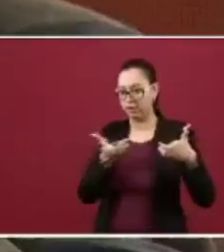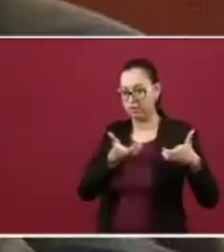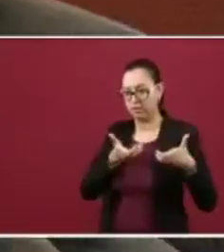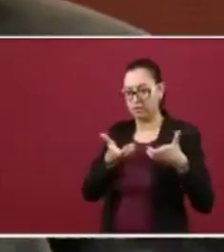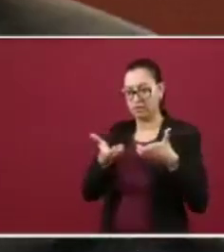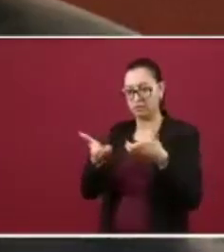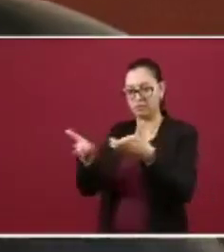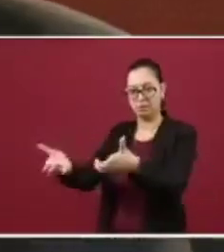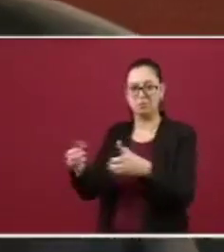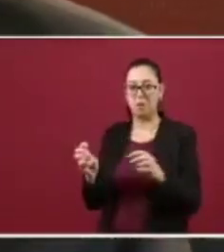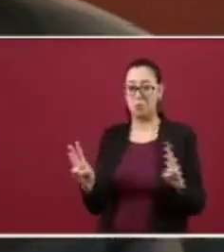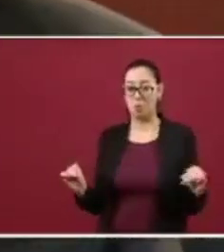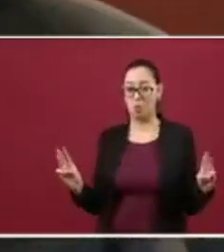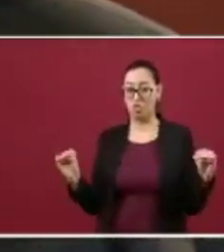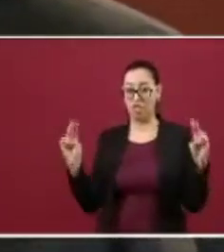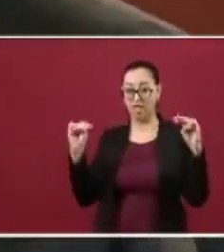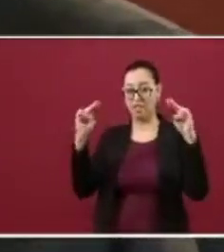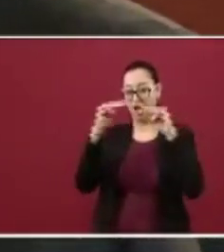toda la sierra.